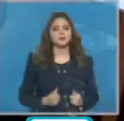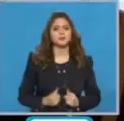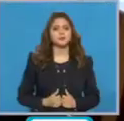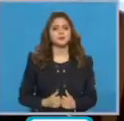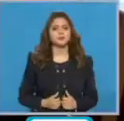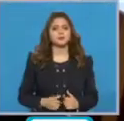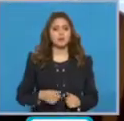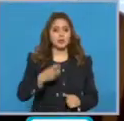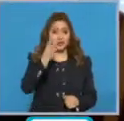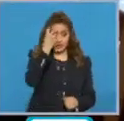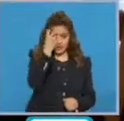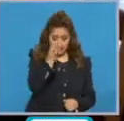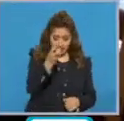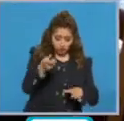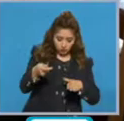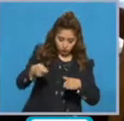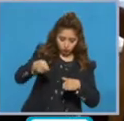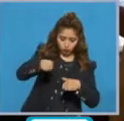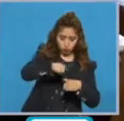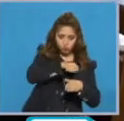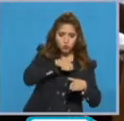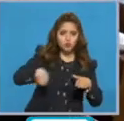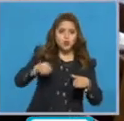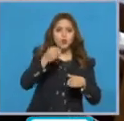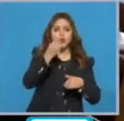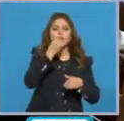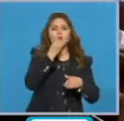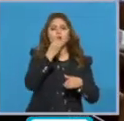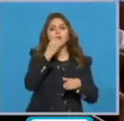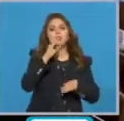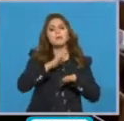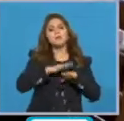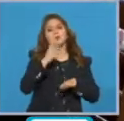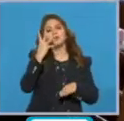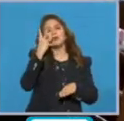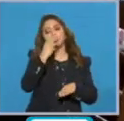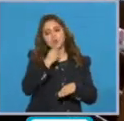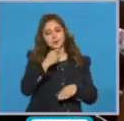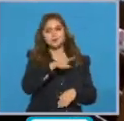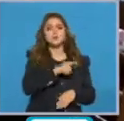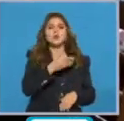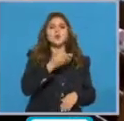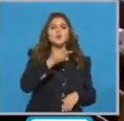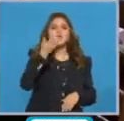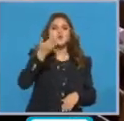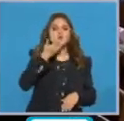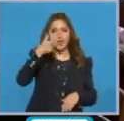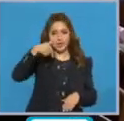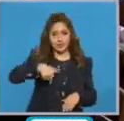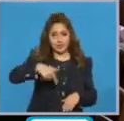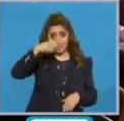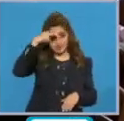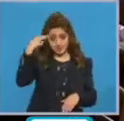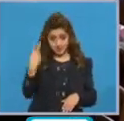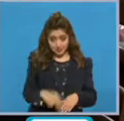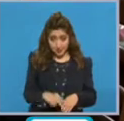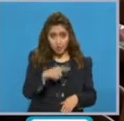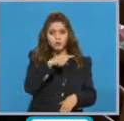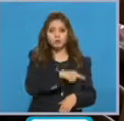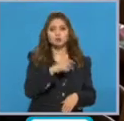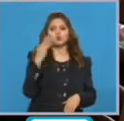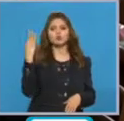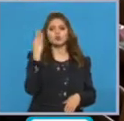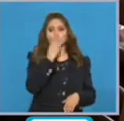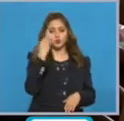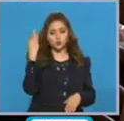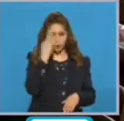Y así quedan los platillos tan bonitos, ¿no? Claro que sí, tradicionales de nuestro país y muy ricos, por cierto. ¿No? Que